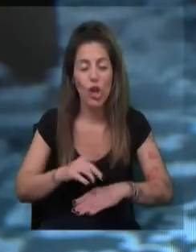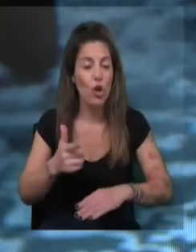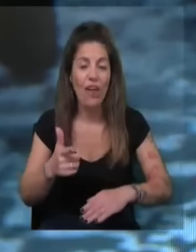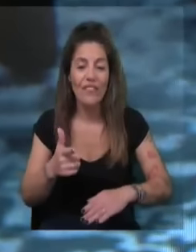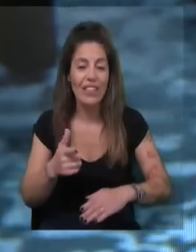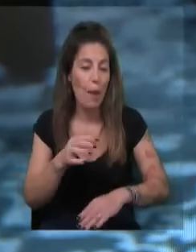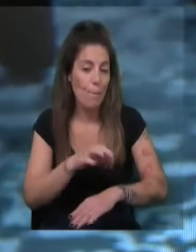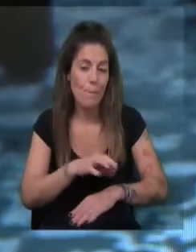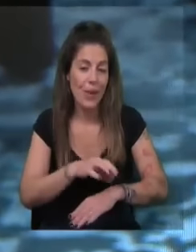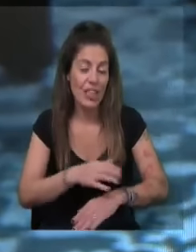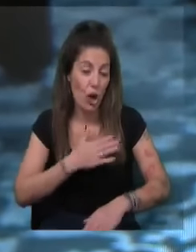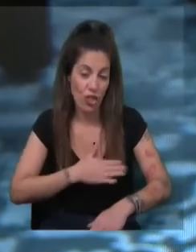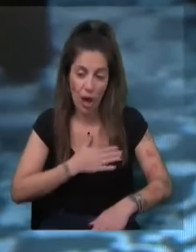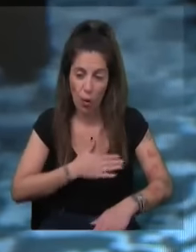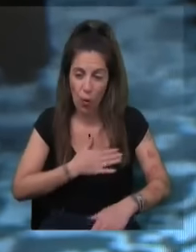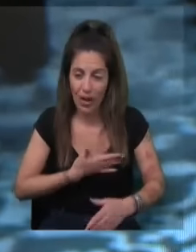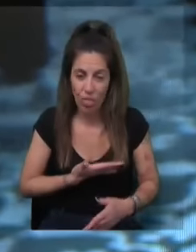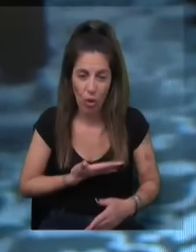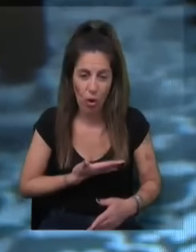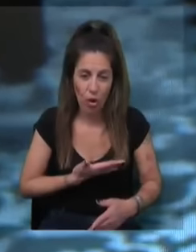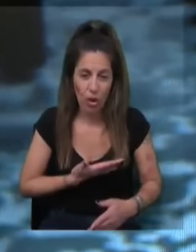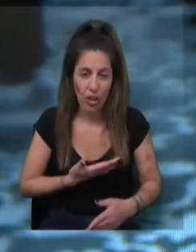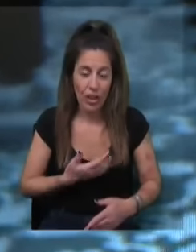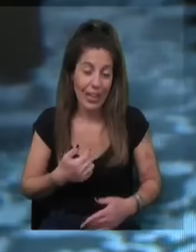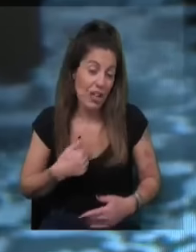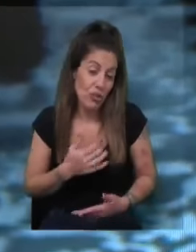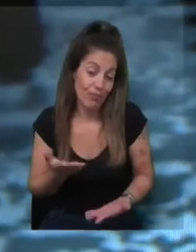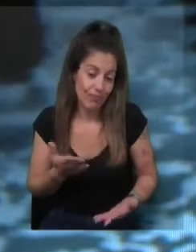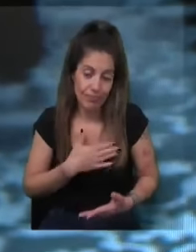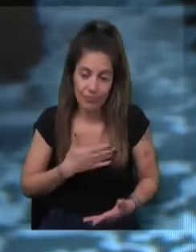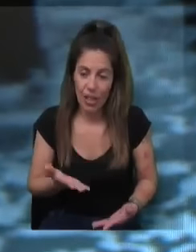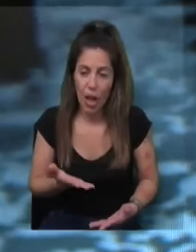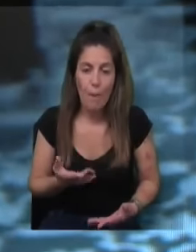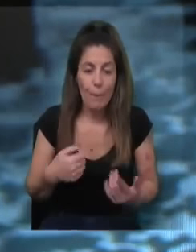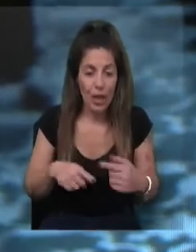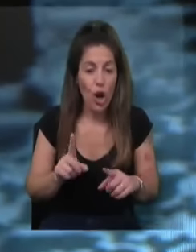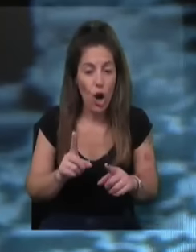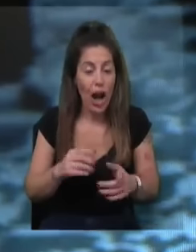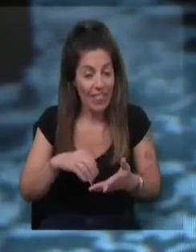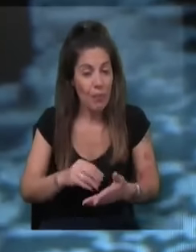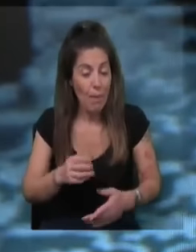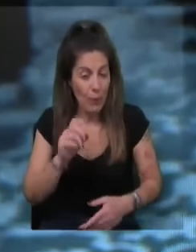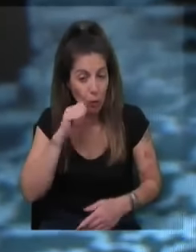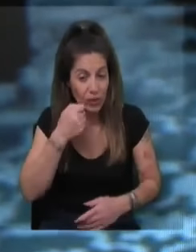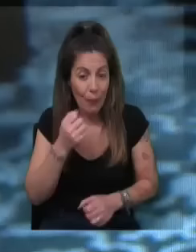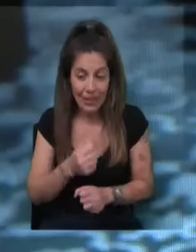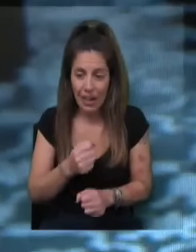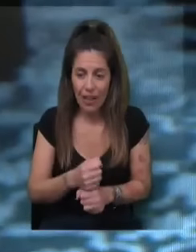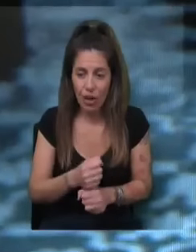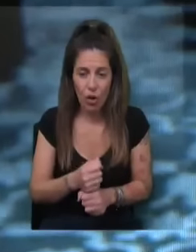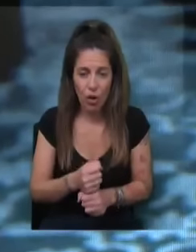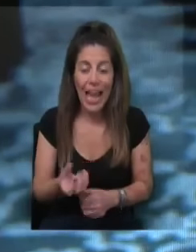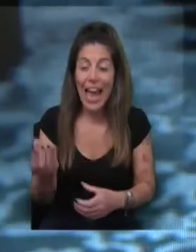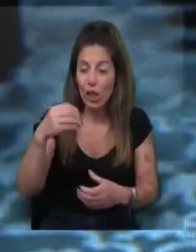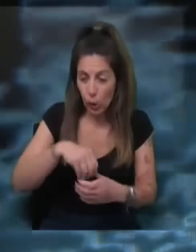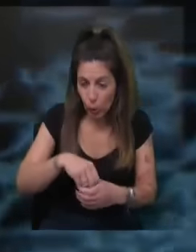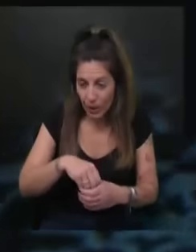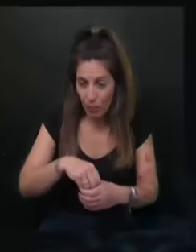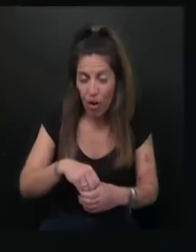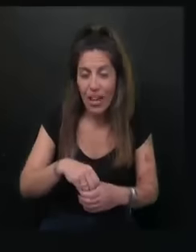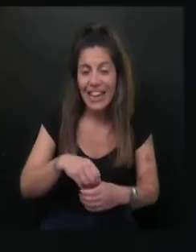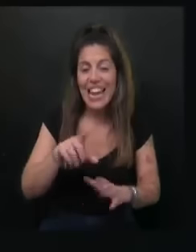médicos que estuvieran de acuerdo Así que era o era Pero además me gustaba la tarea incluimos que fuera